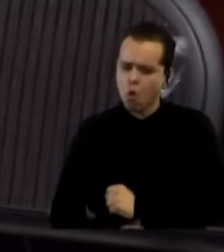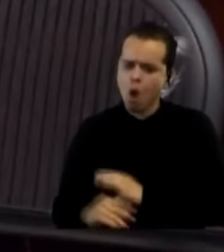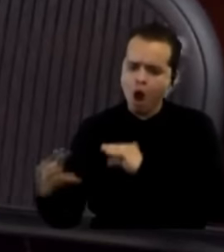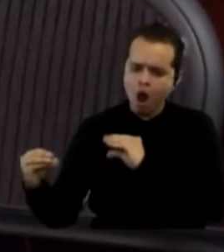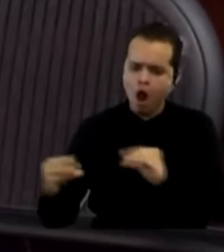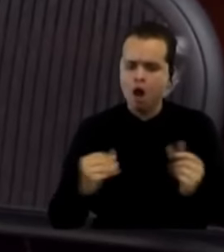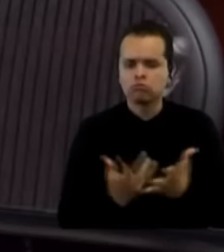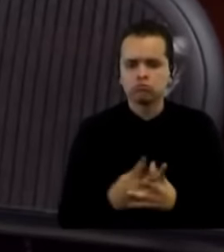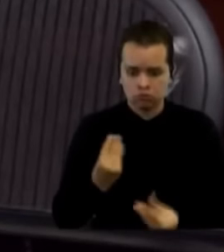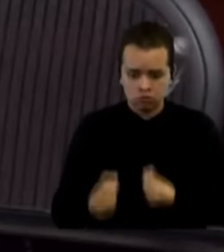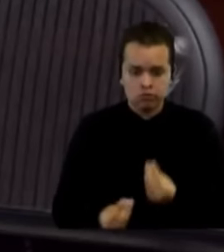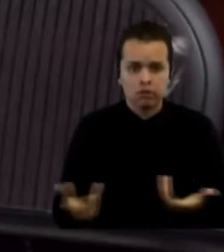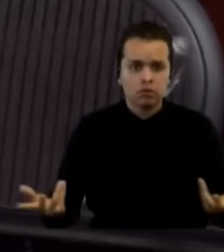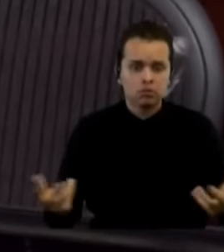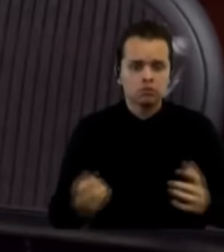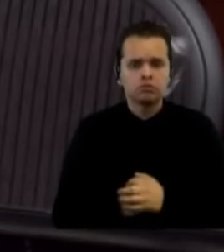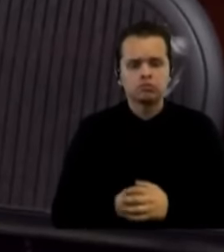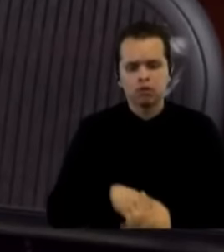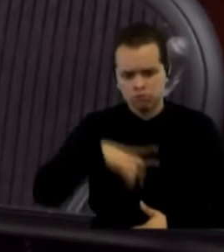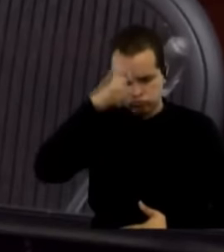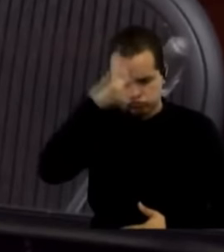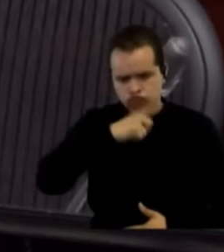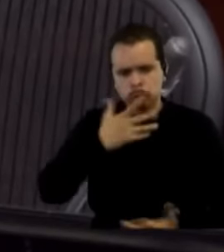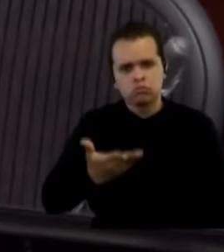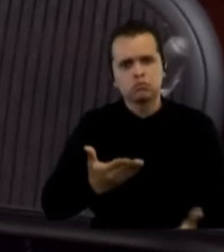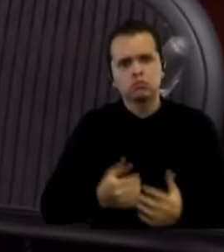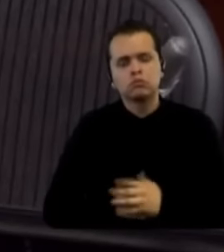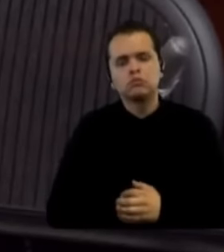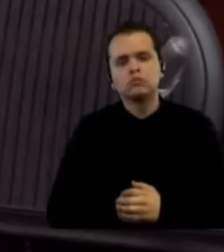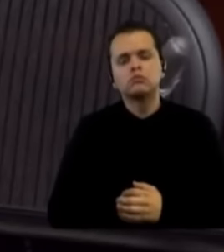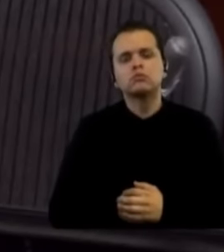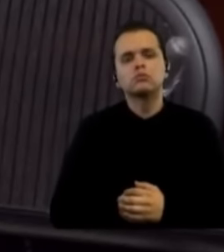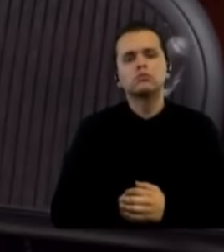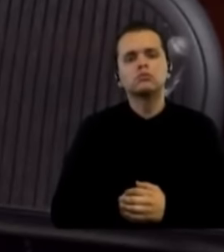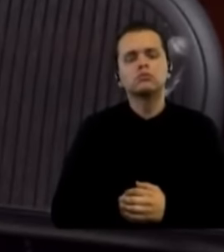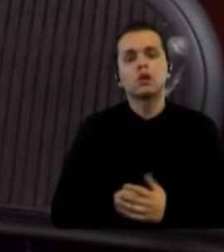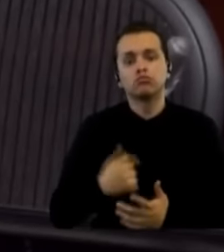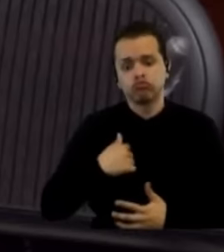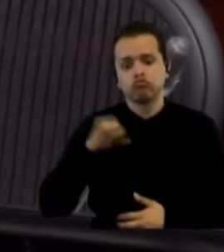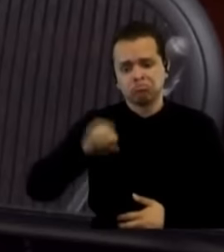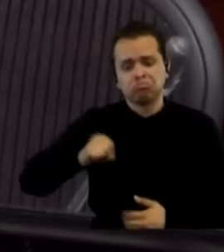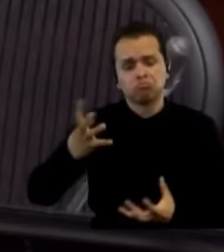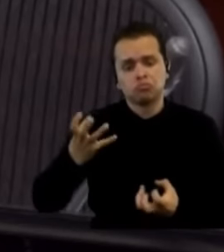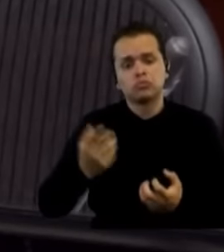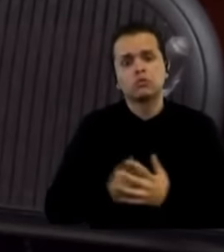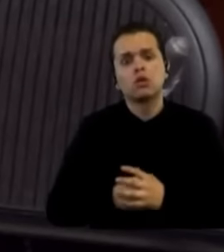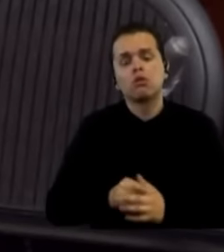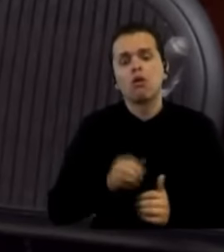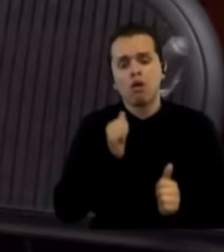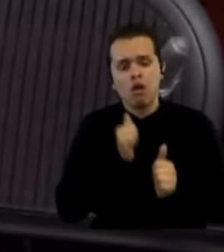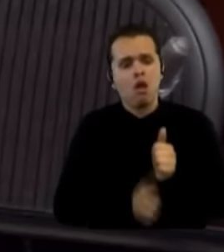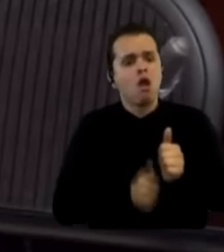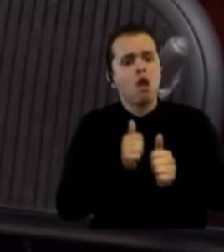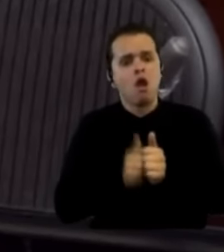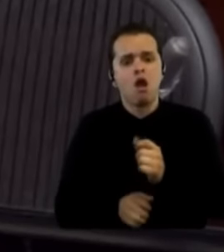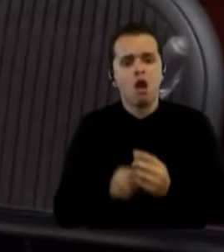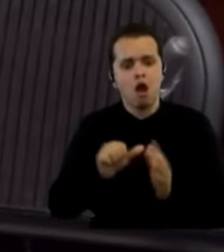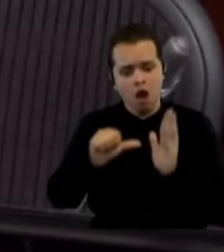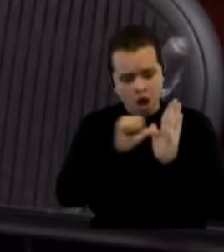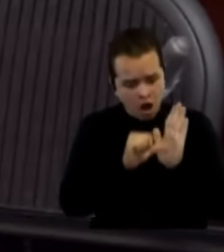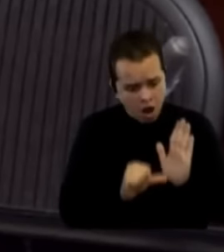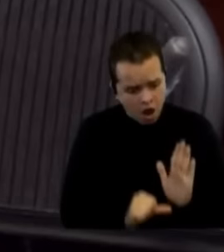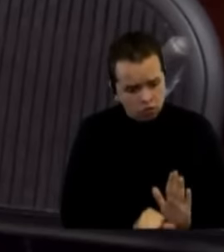discutir, hagámoslo con seriedad. Yo sí quiero que cada